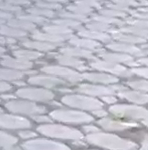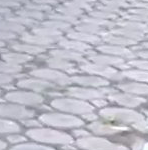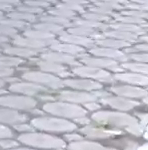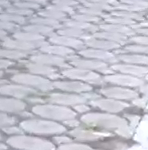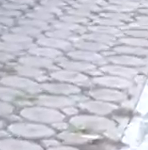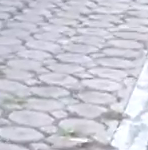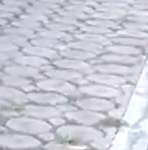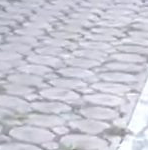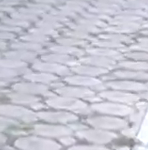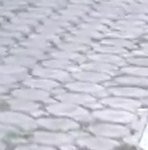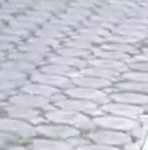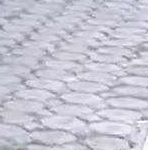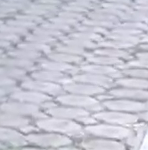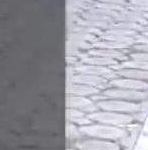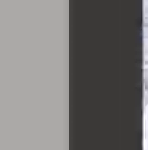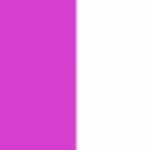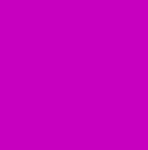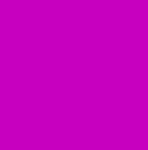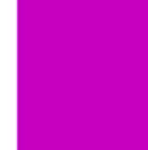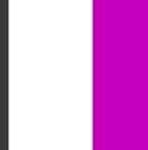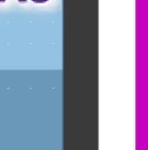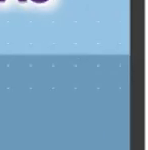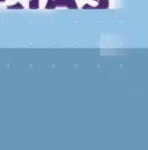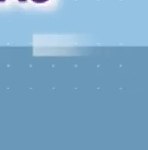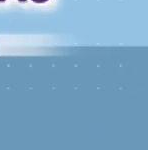de Ferias 2024.